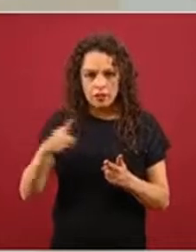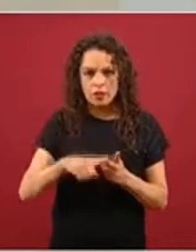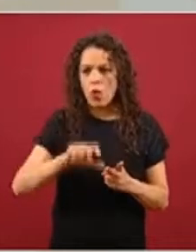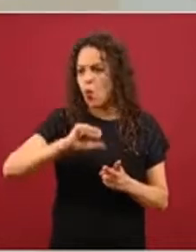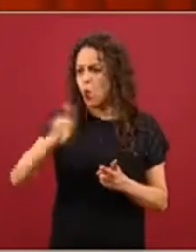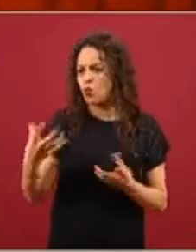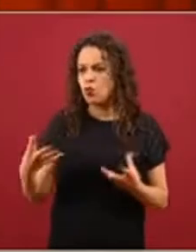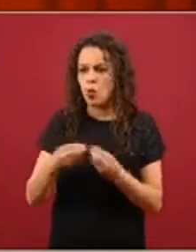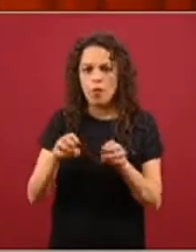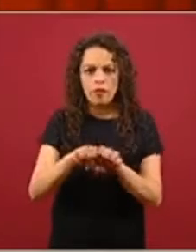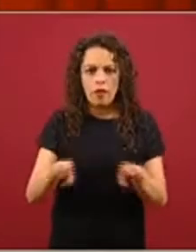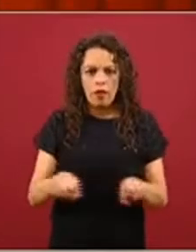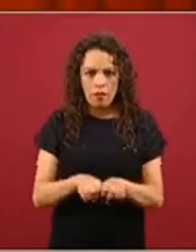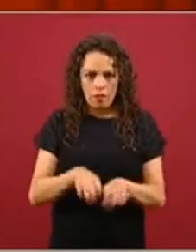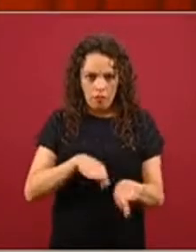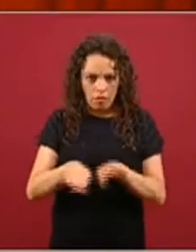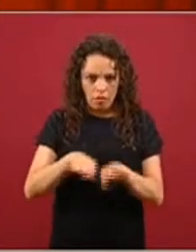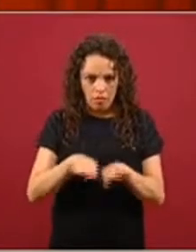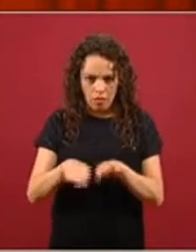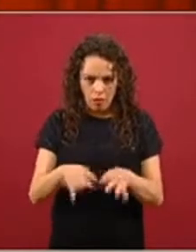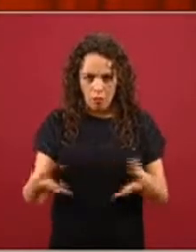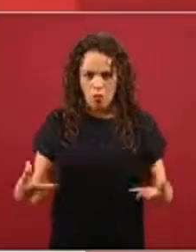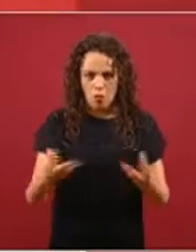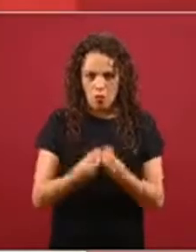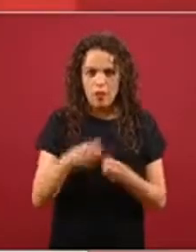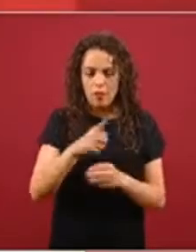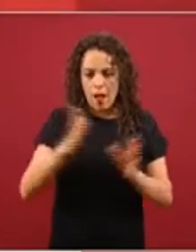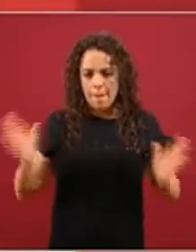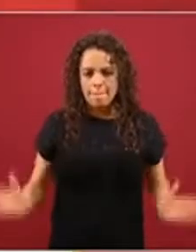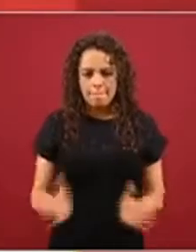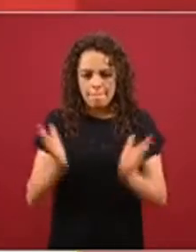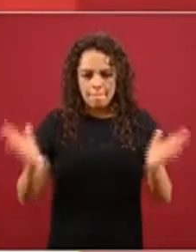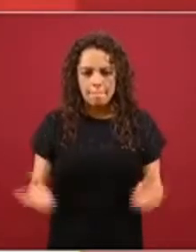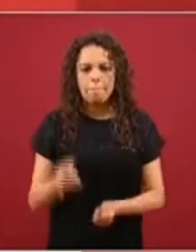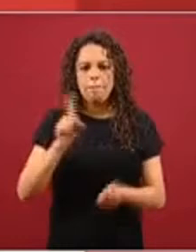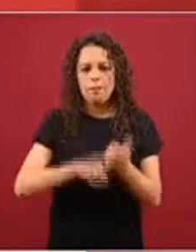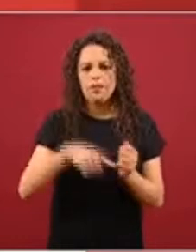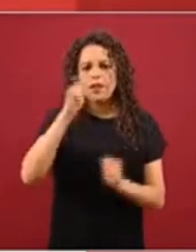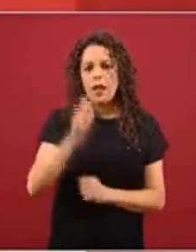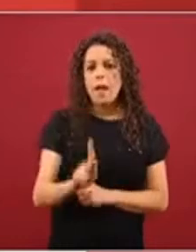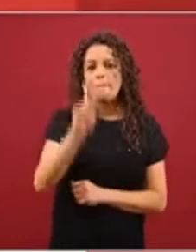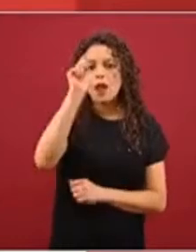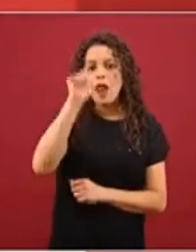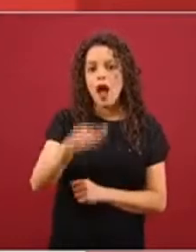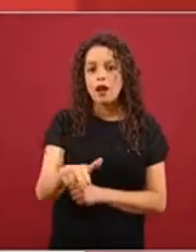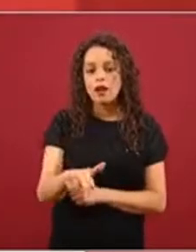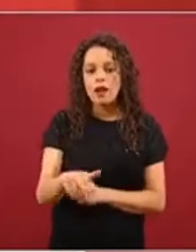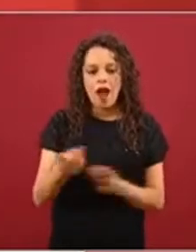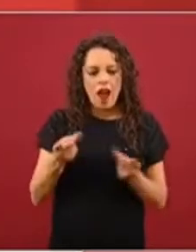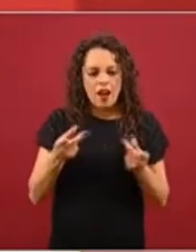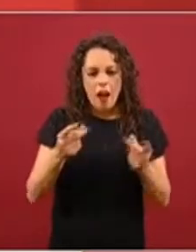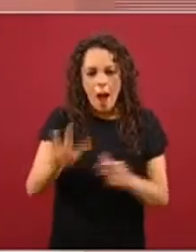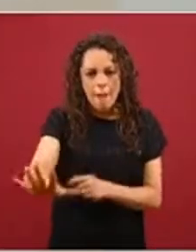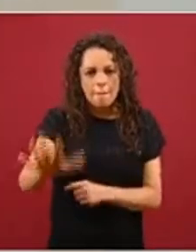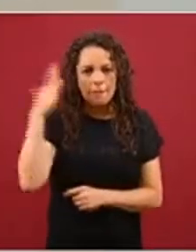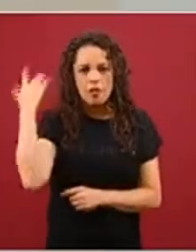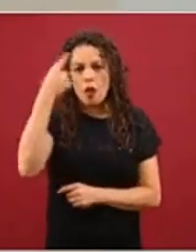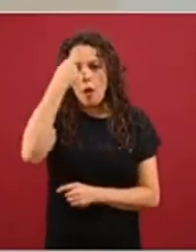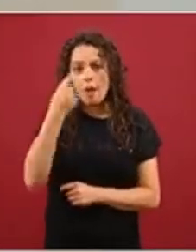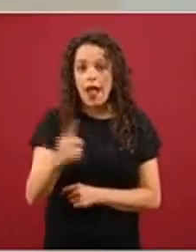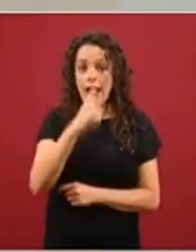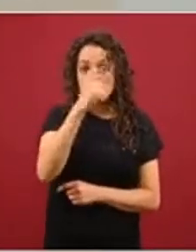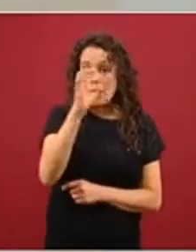y colaboradores, están impulsando un plan inmediato de ampliar al